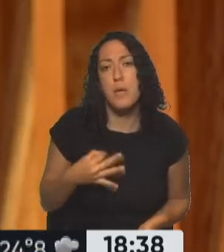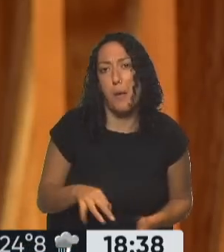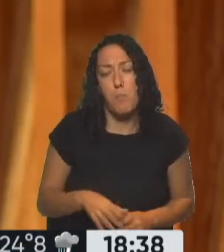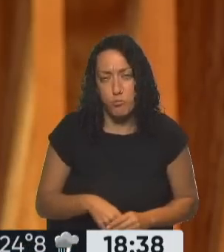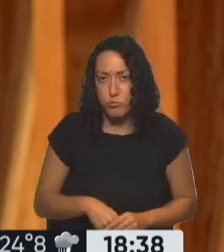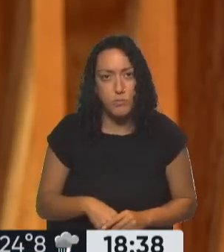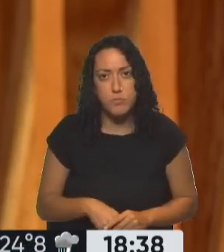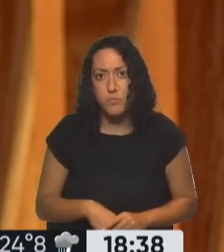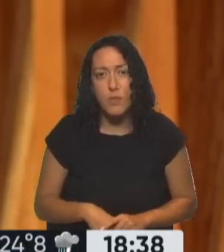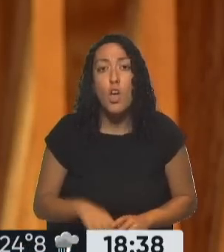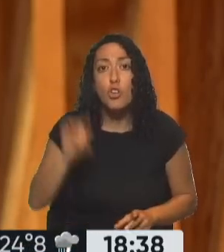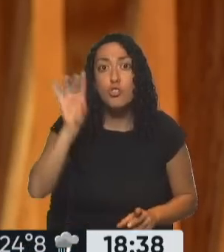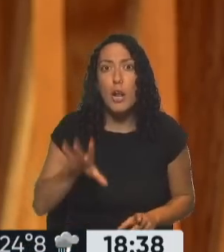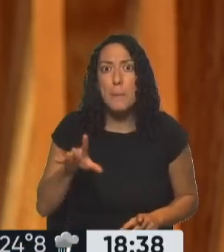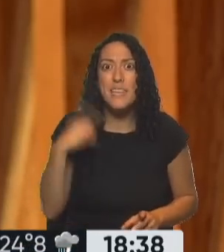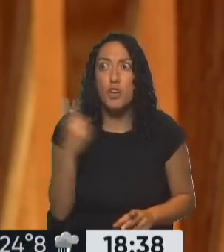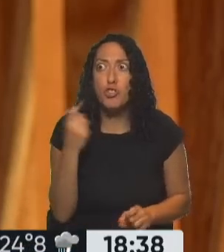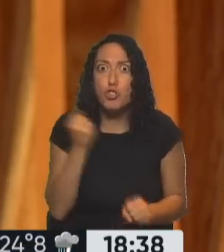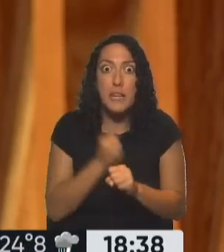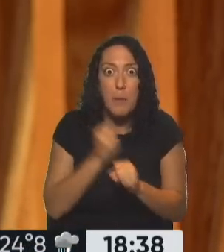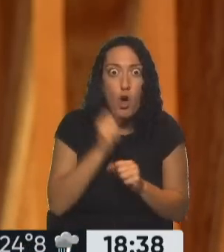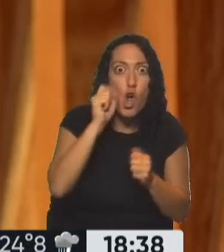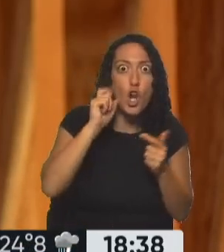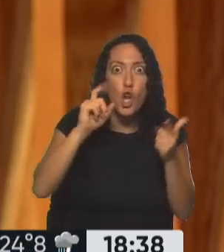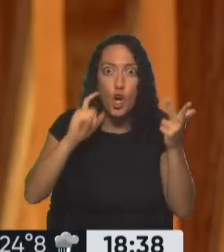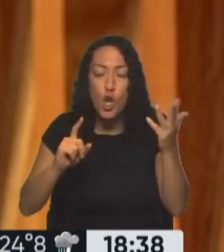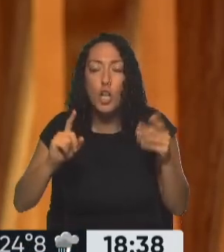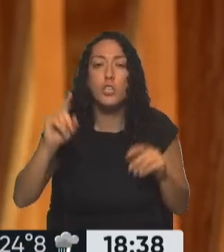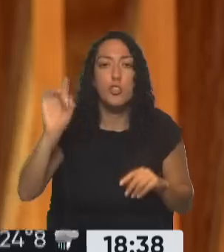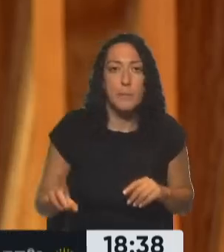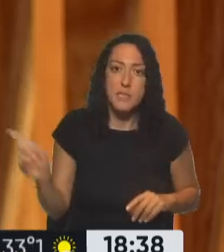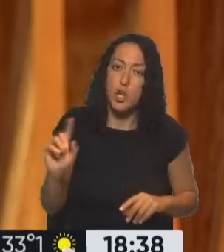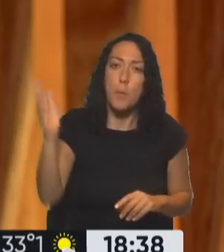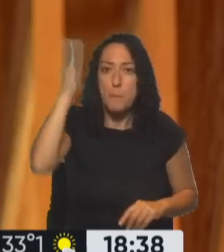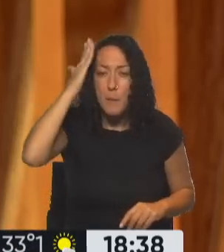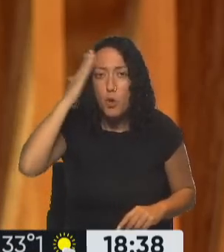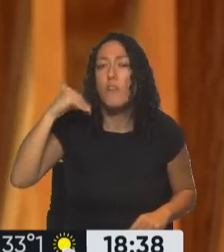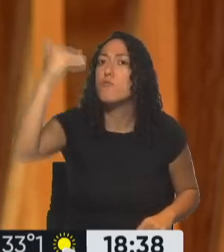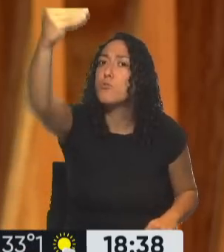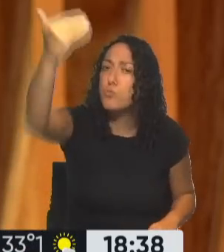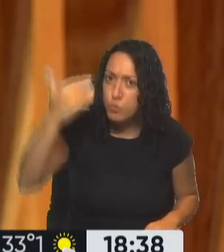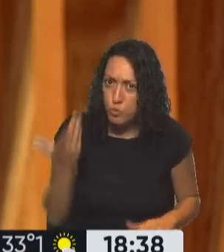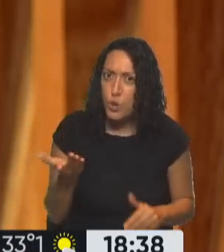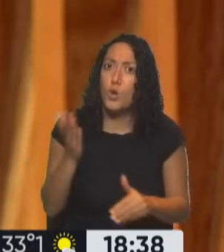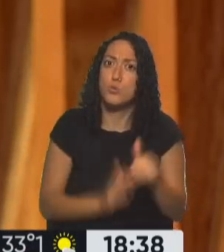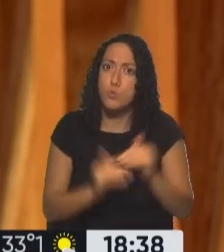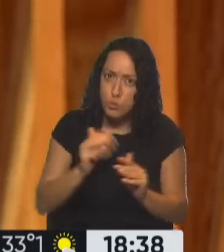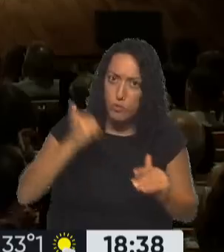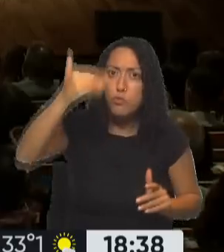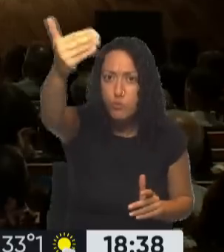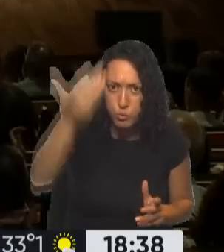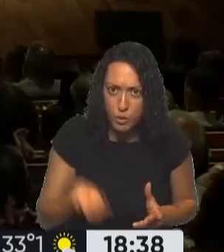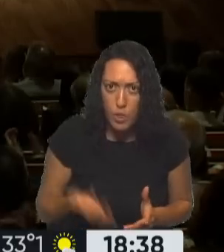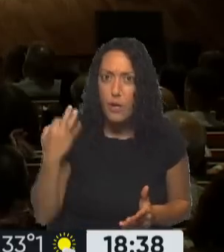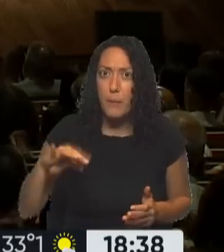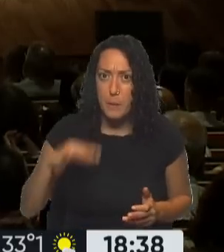para ver lo que fuimos capaces de hacer, sino también para tener memoria hacia adelante, para mirar hacia adelante, para construir hacia adelante y